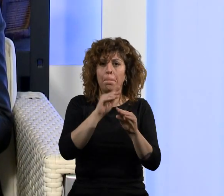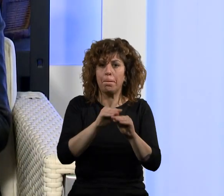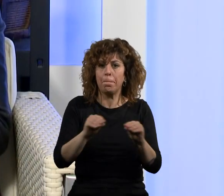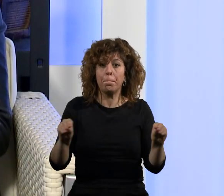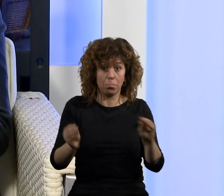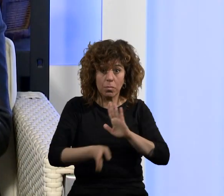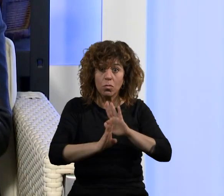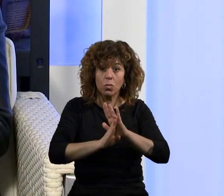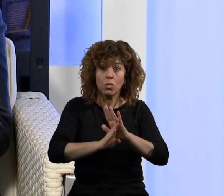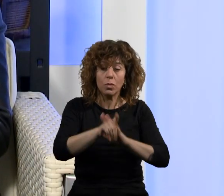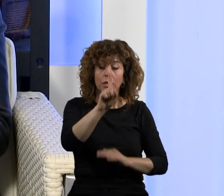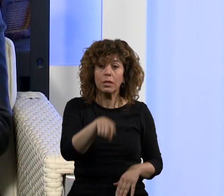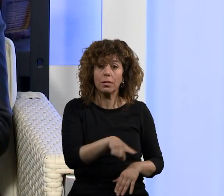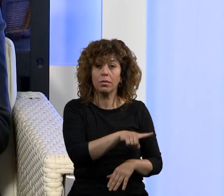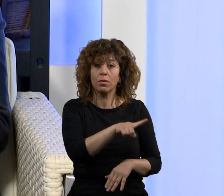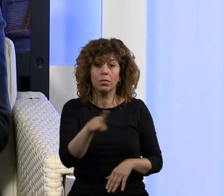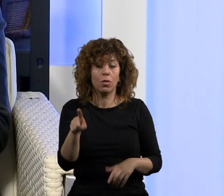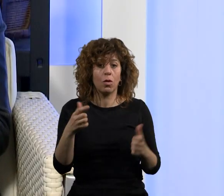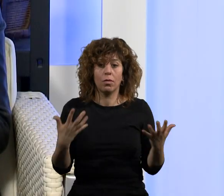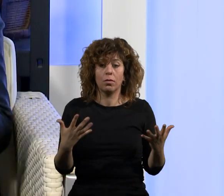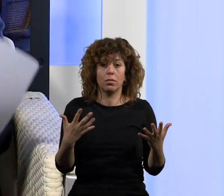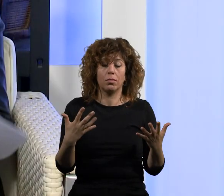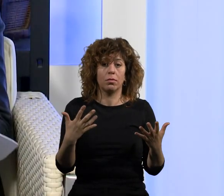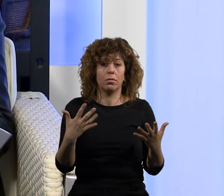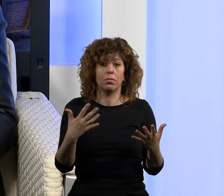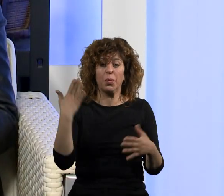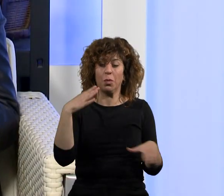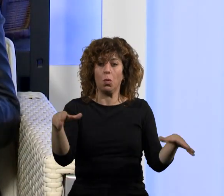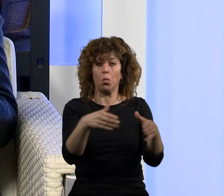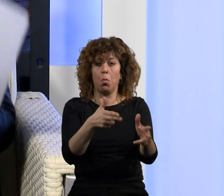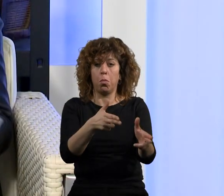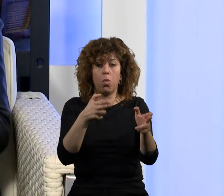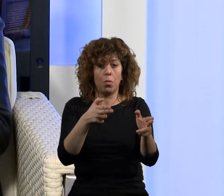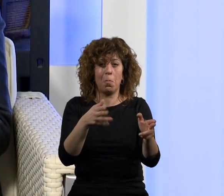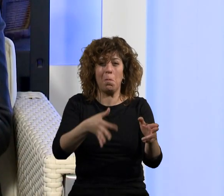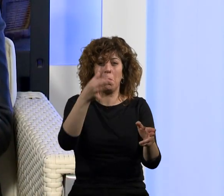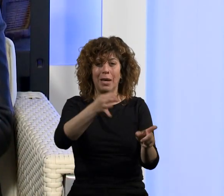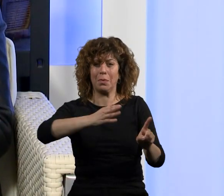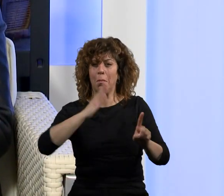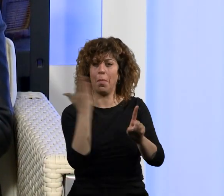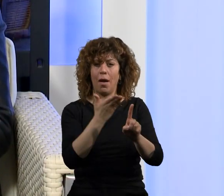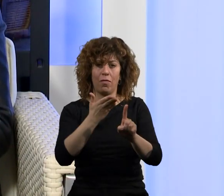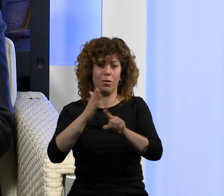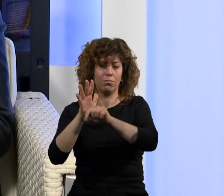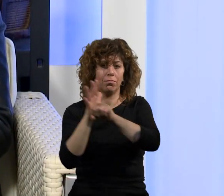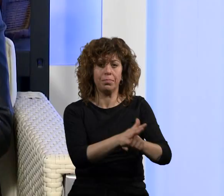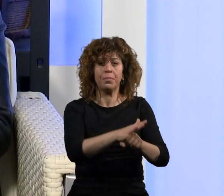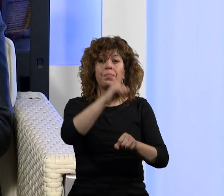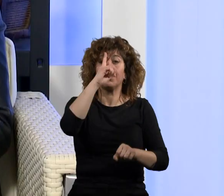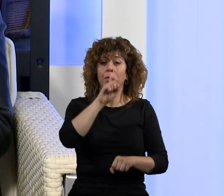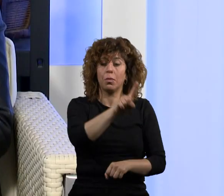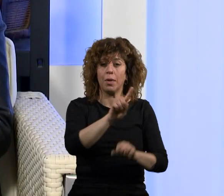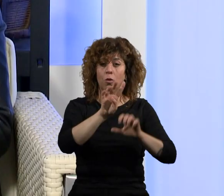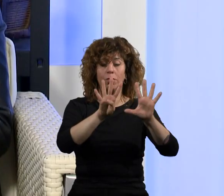sigue el silencio en cuanto a todos esos fusilados y represaliados en 1936